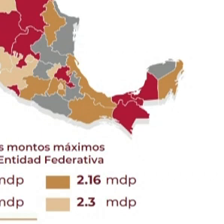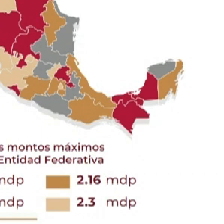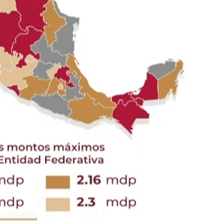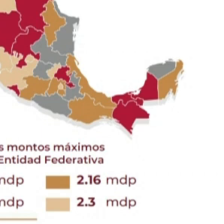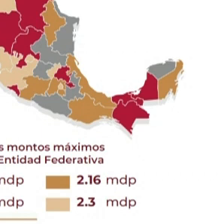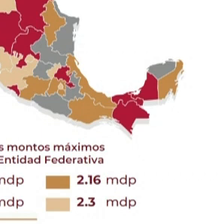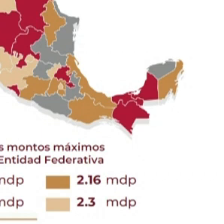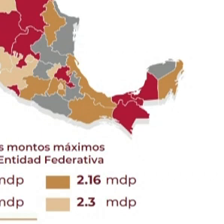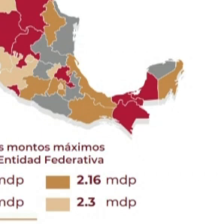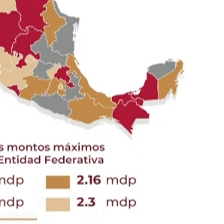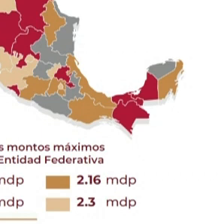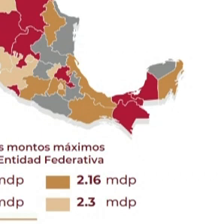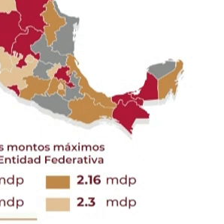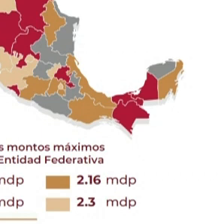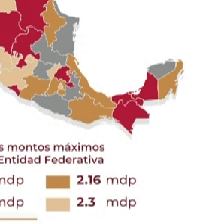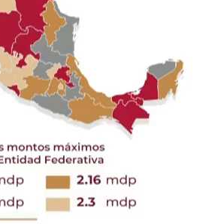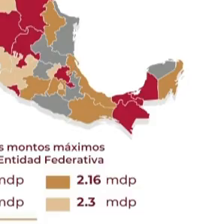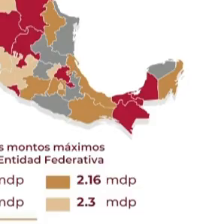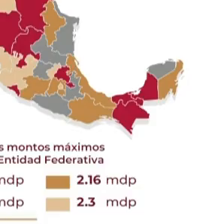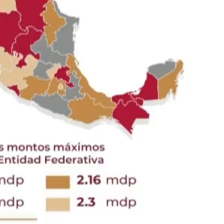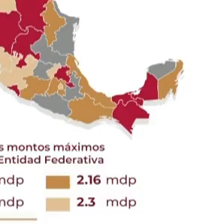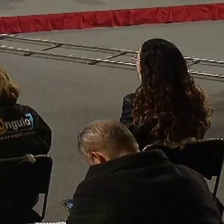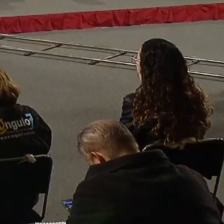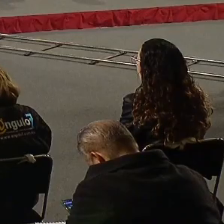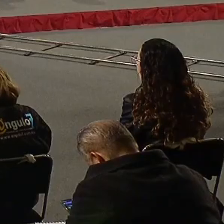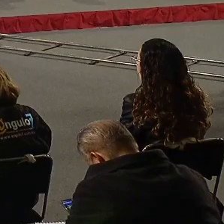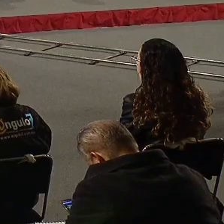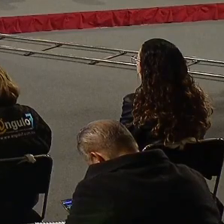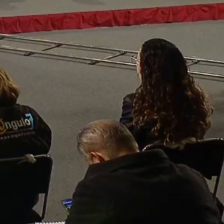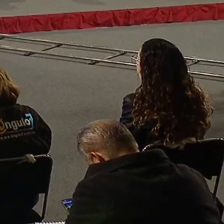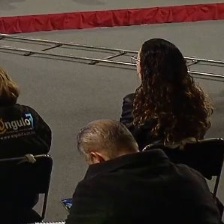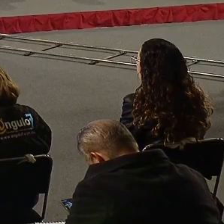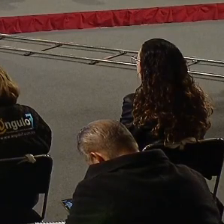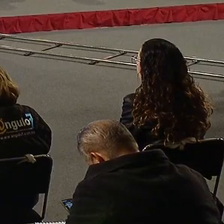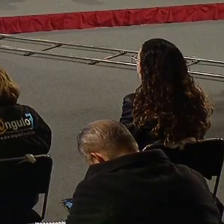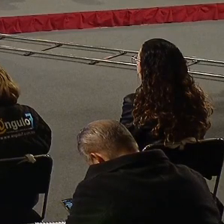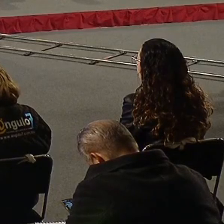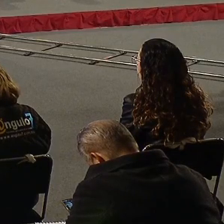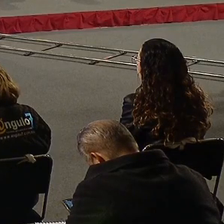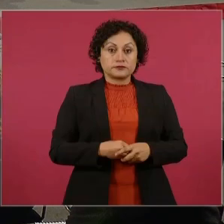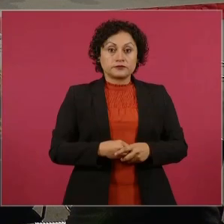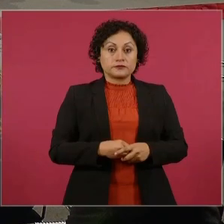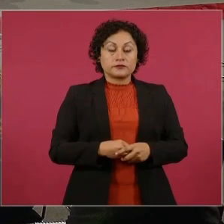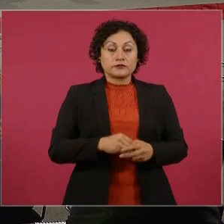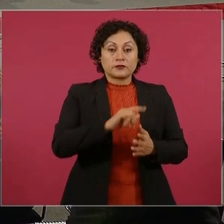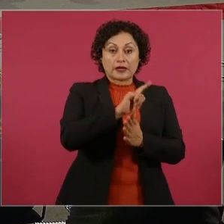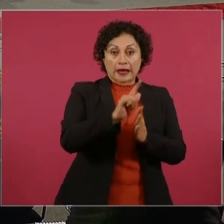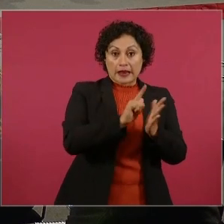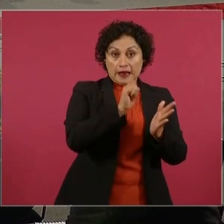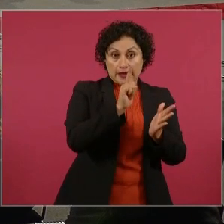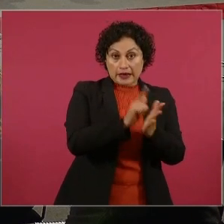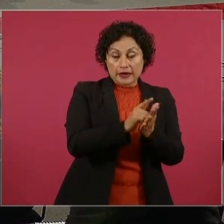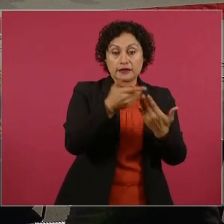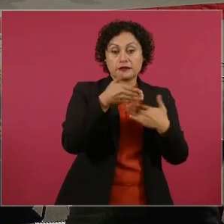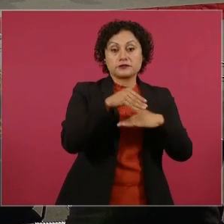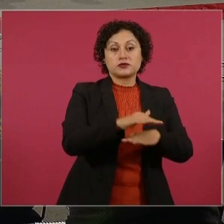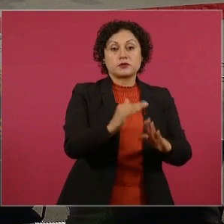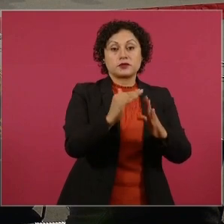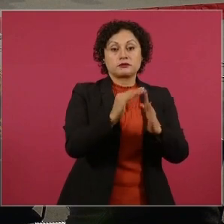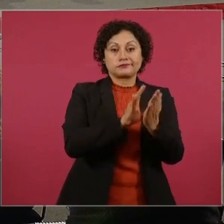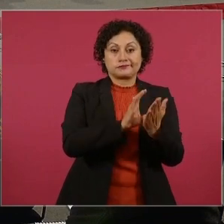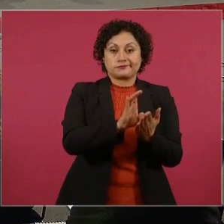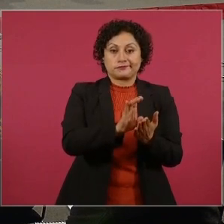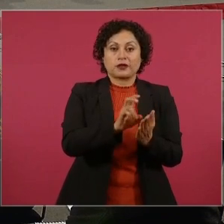mayo de este año eh Por el congreso se aprobó la modificación a la ley de lista en materia de créditos de vivienda entonces